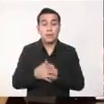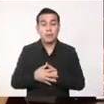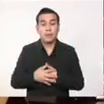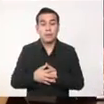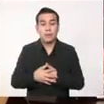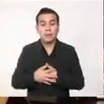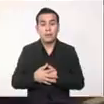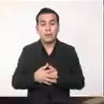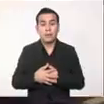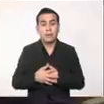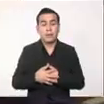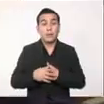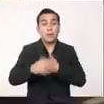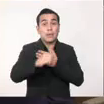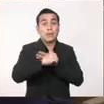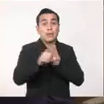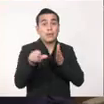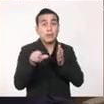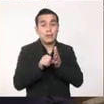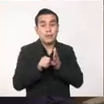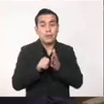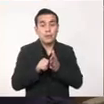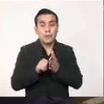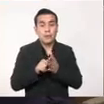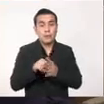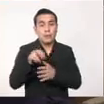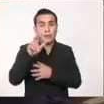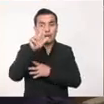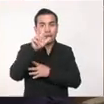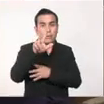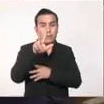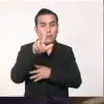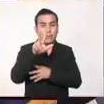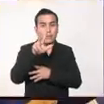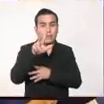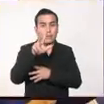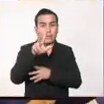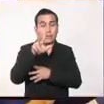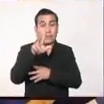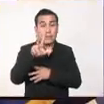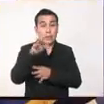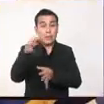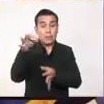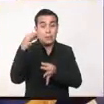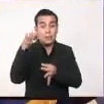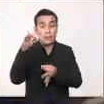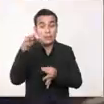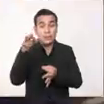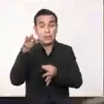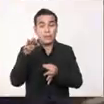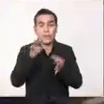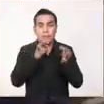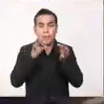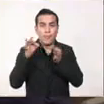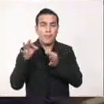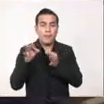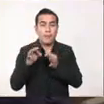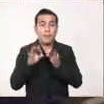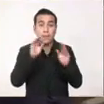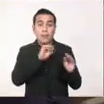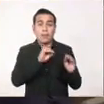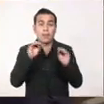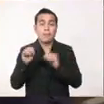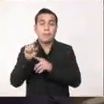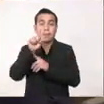esa plenaria se pasaron 3 piezas de correspondencia. 1, aplicar